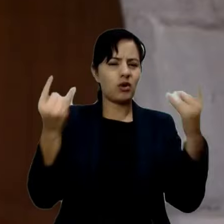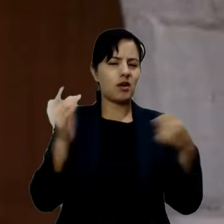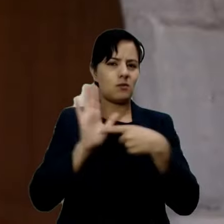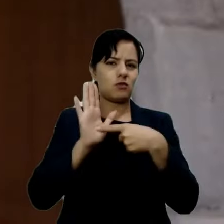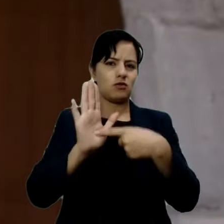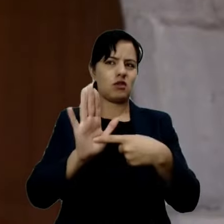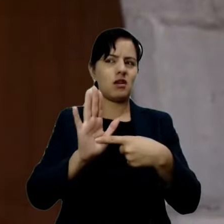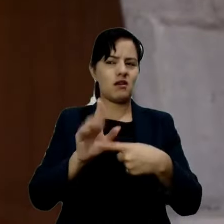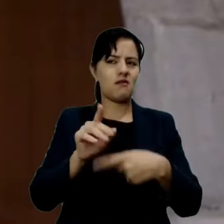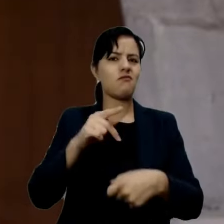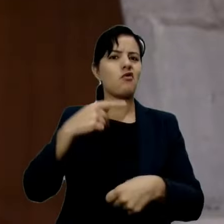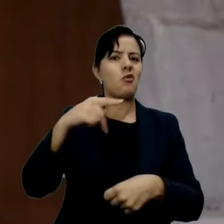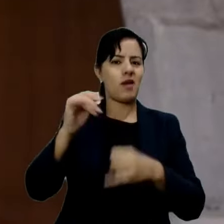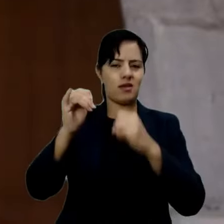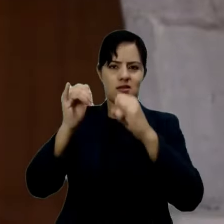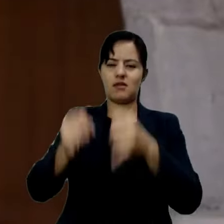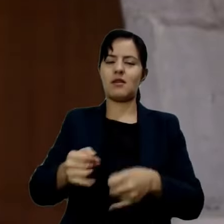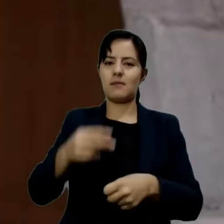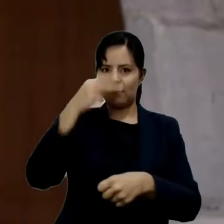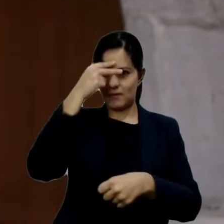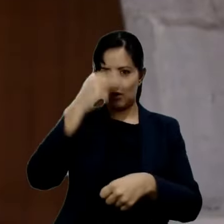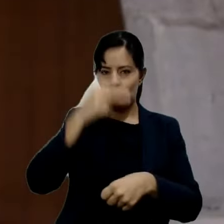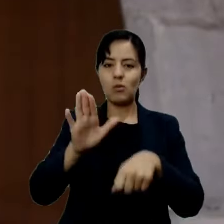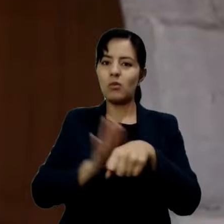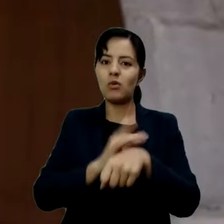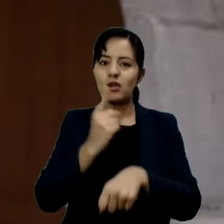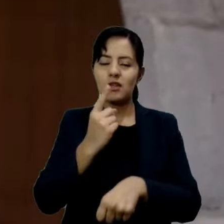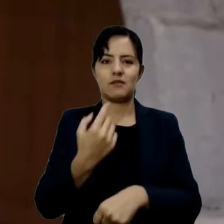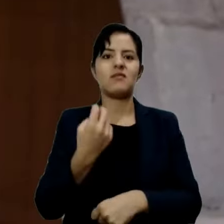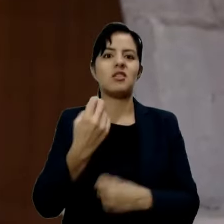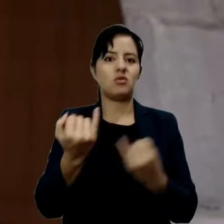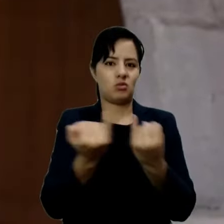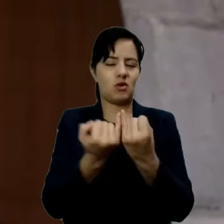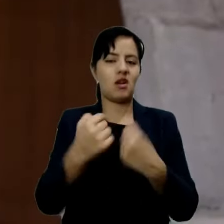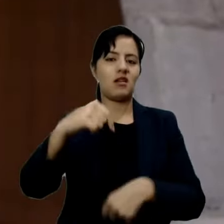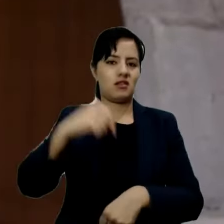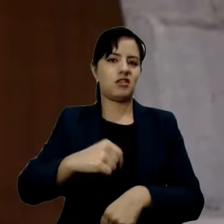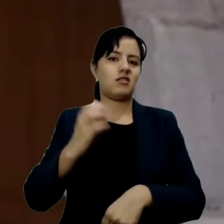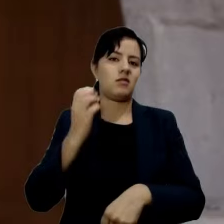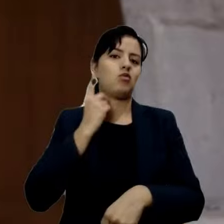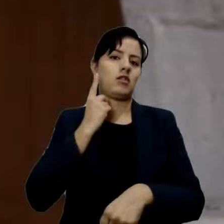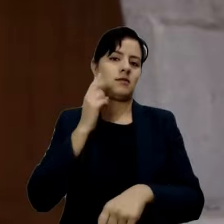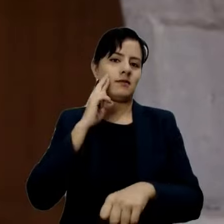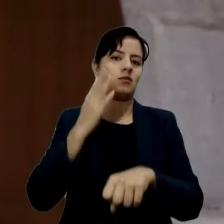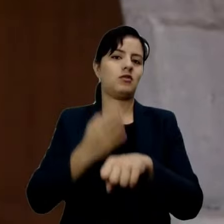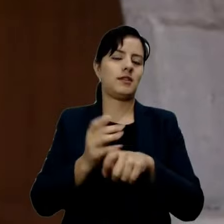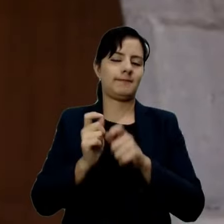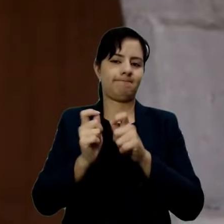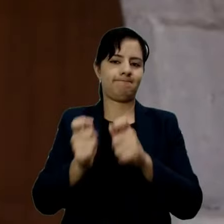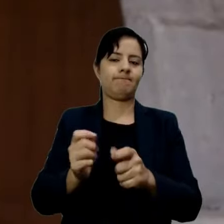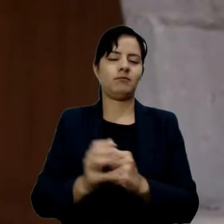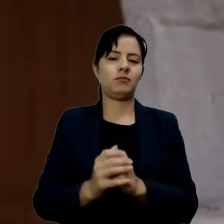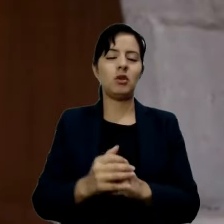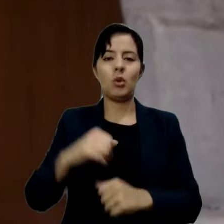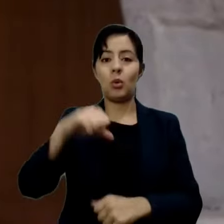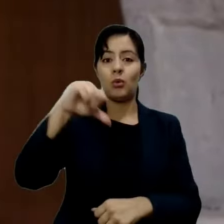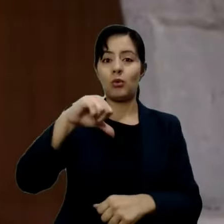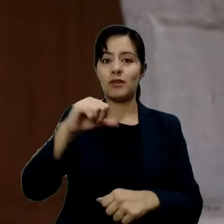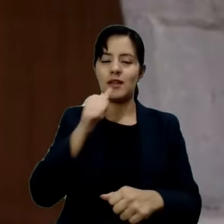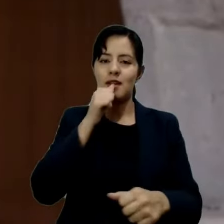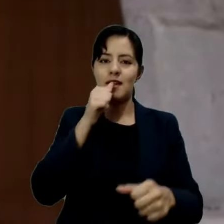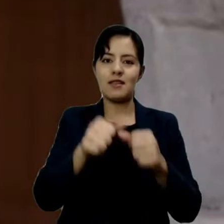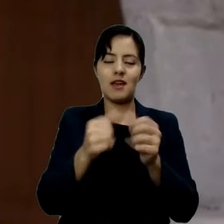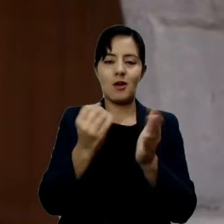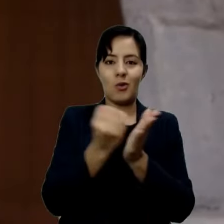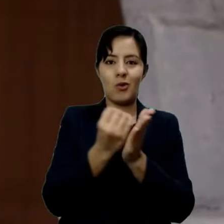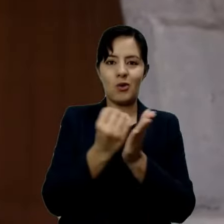porque ese también es parte del que hacer legislativo hoy quedará inscrito con letras doradas el nombre